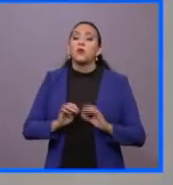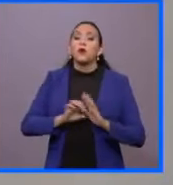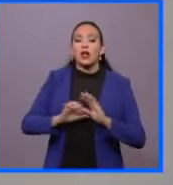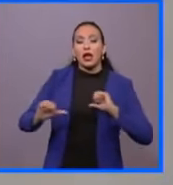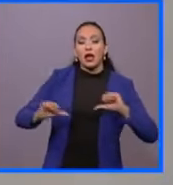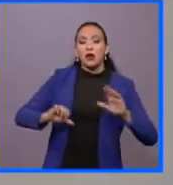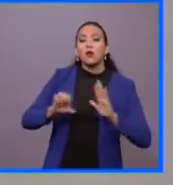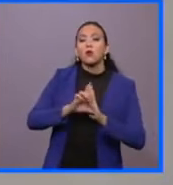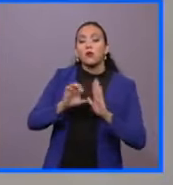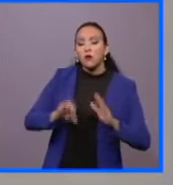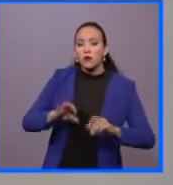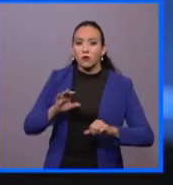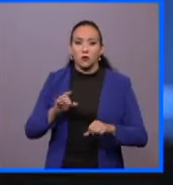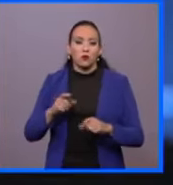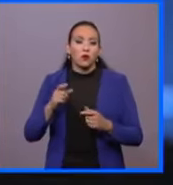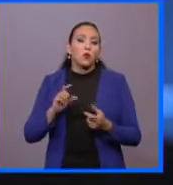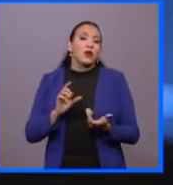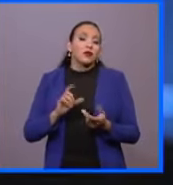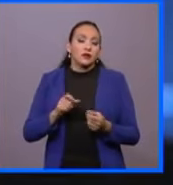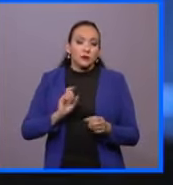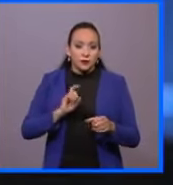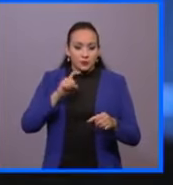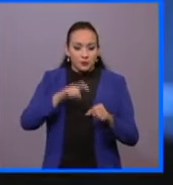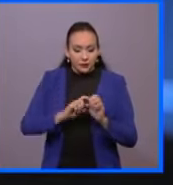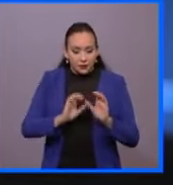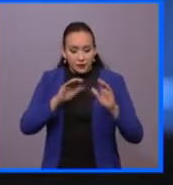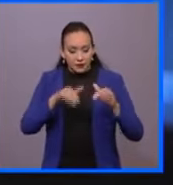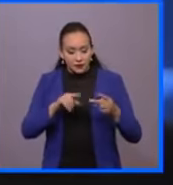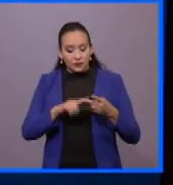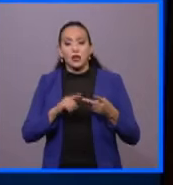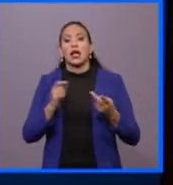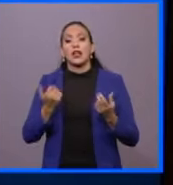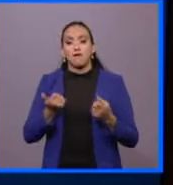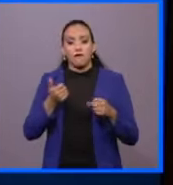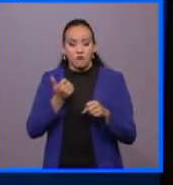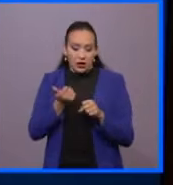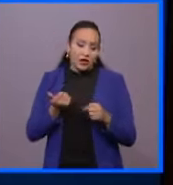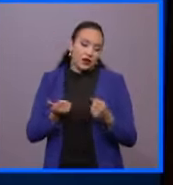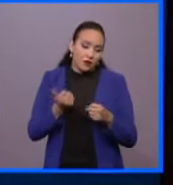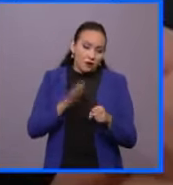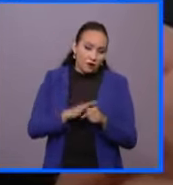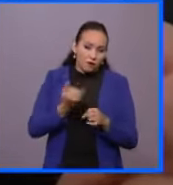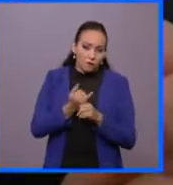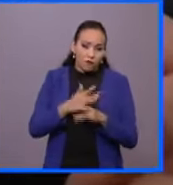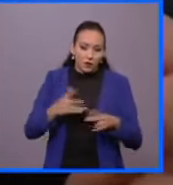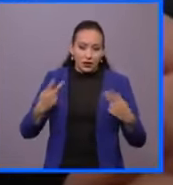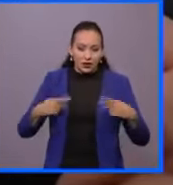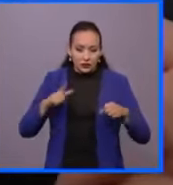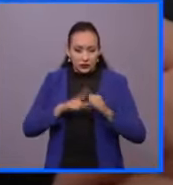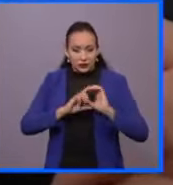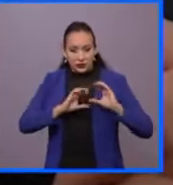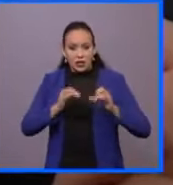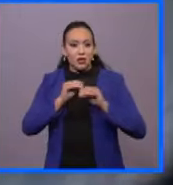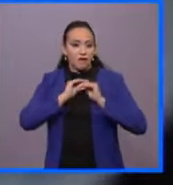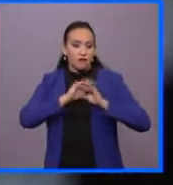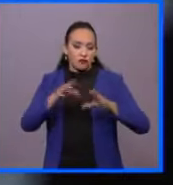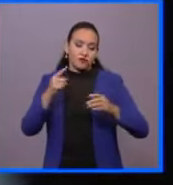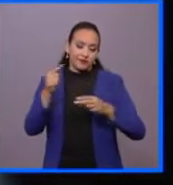actividades como la obtención, registro, conservación, almacenamiento, comunicación y difusión, entre